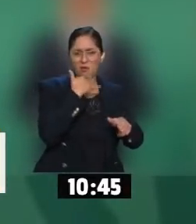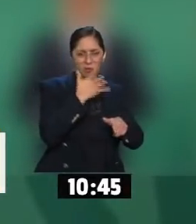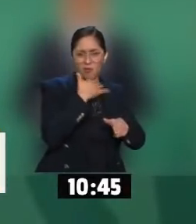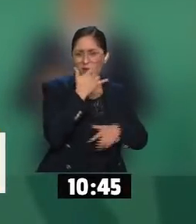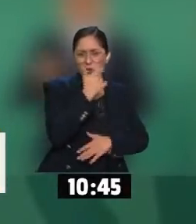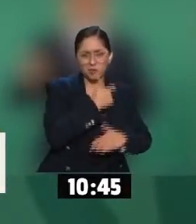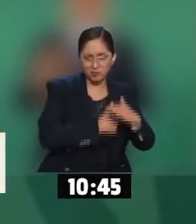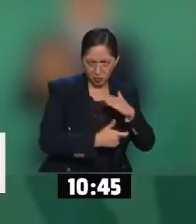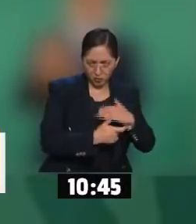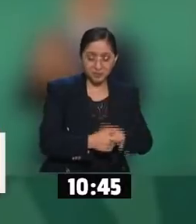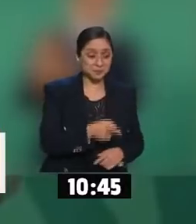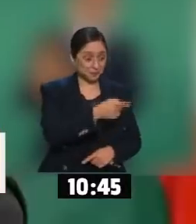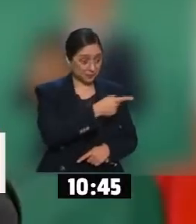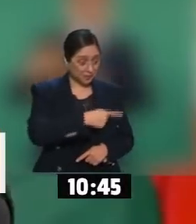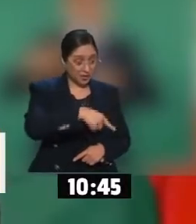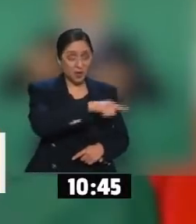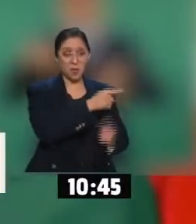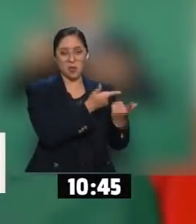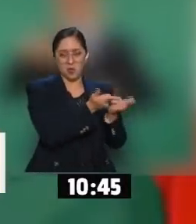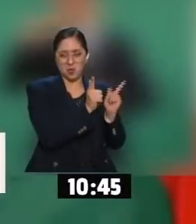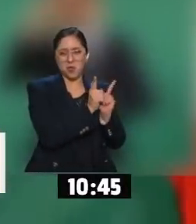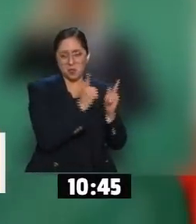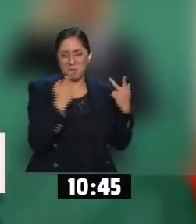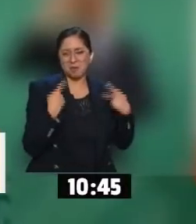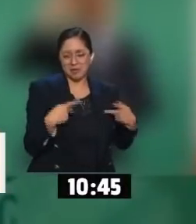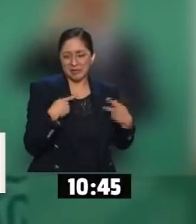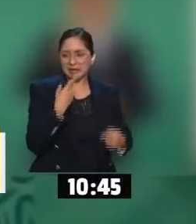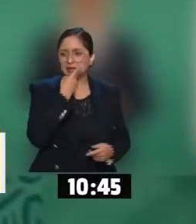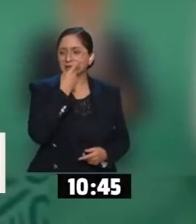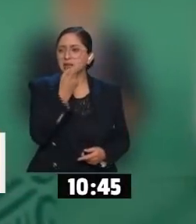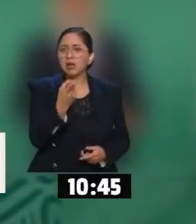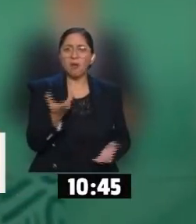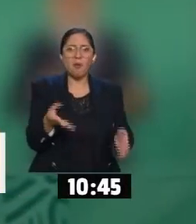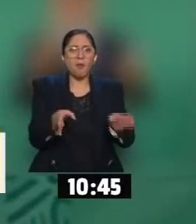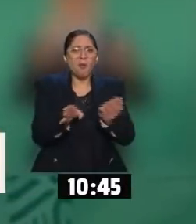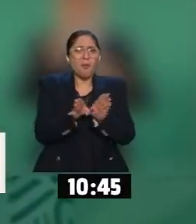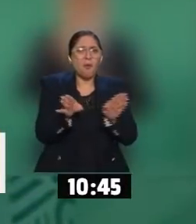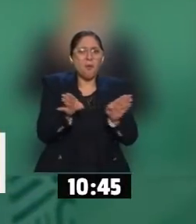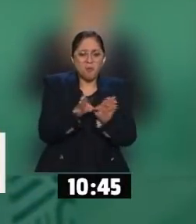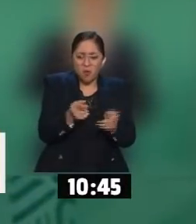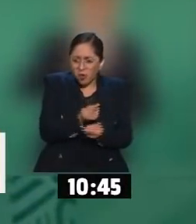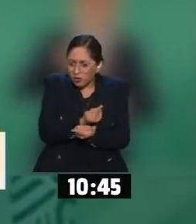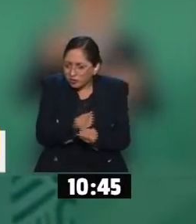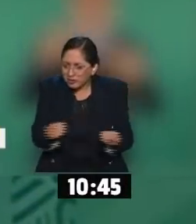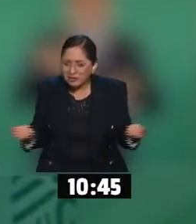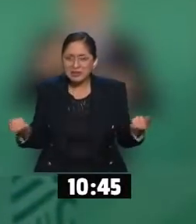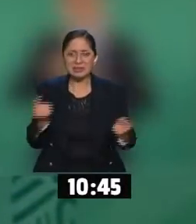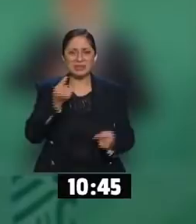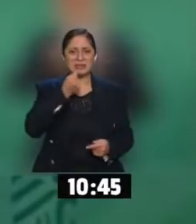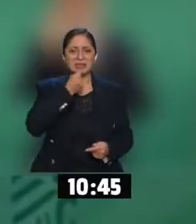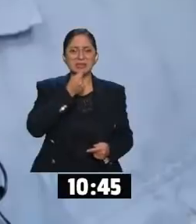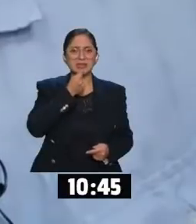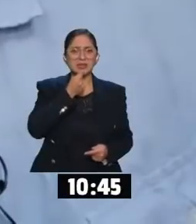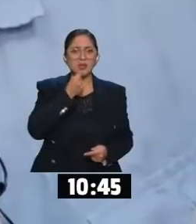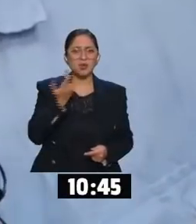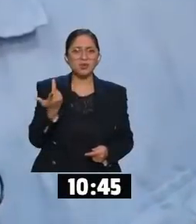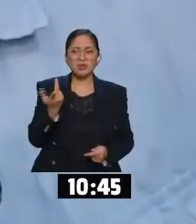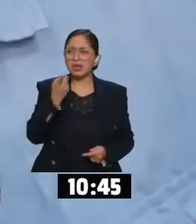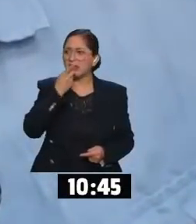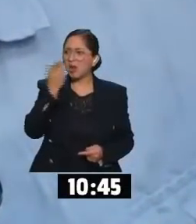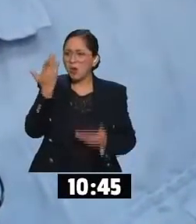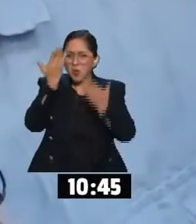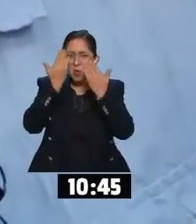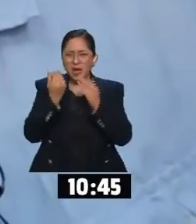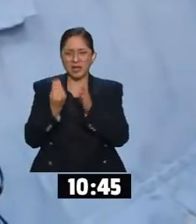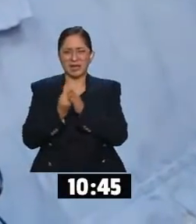decían que qué barbaridad, las niñas, los niños no tenían clases. Si